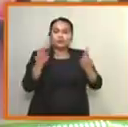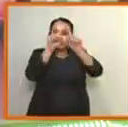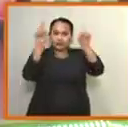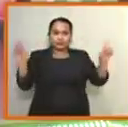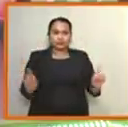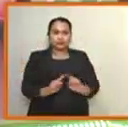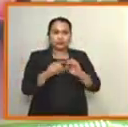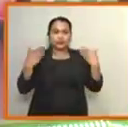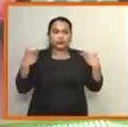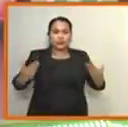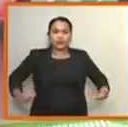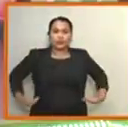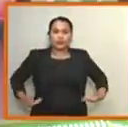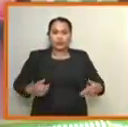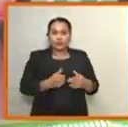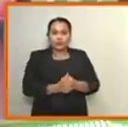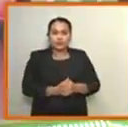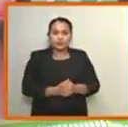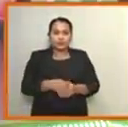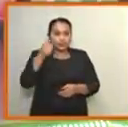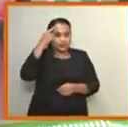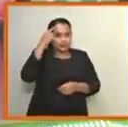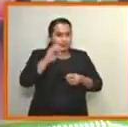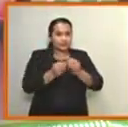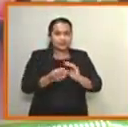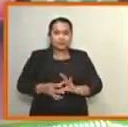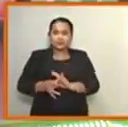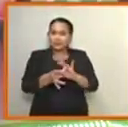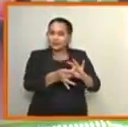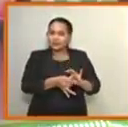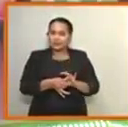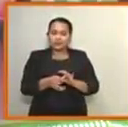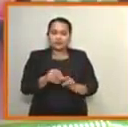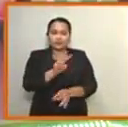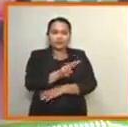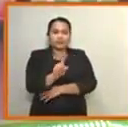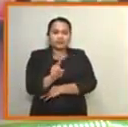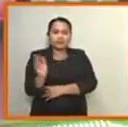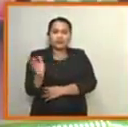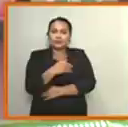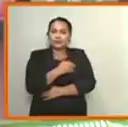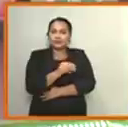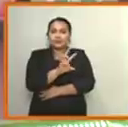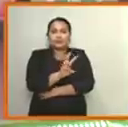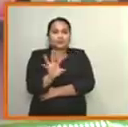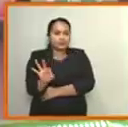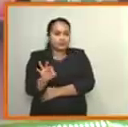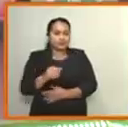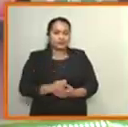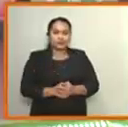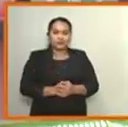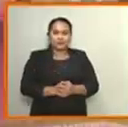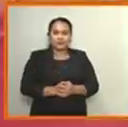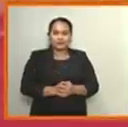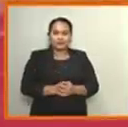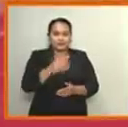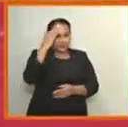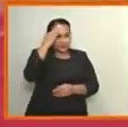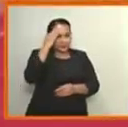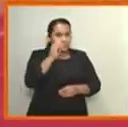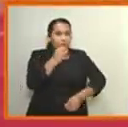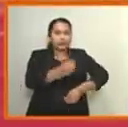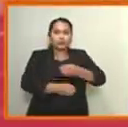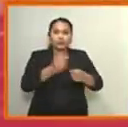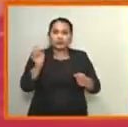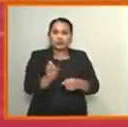del cuerpo lo podemos ubicar en la cabeza y los números que lo relacionan son el 21 y el 69. Conoceremos la esfera ganadora